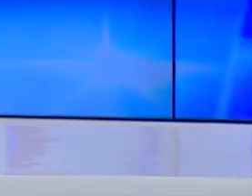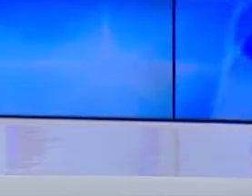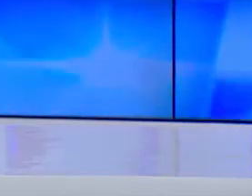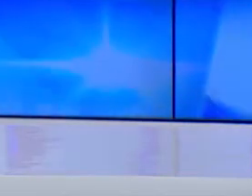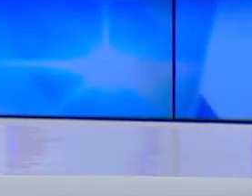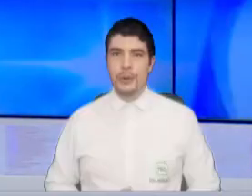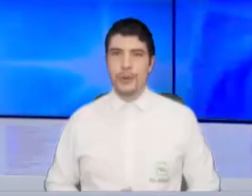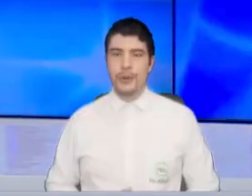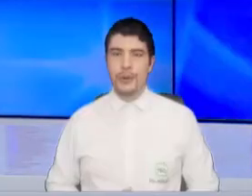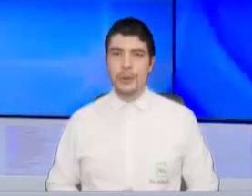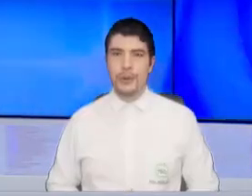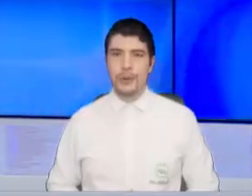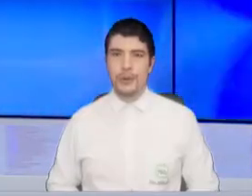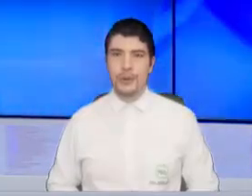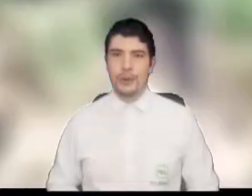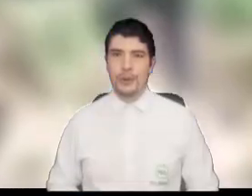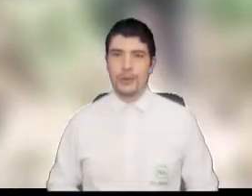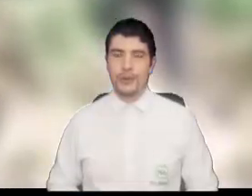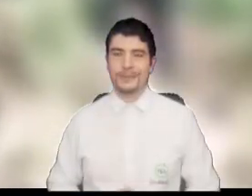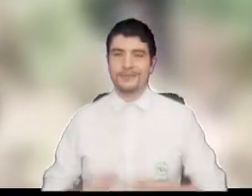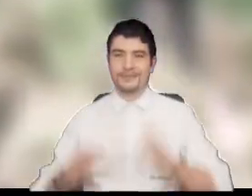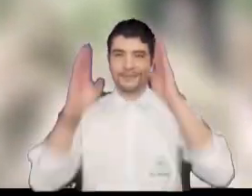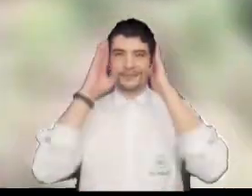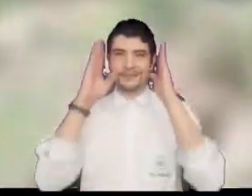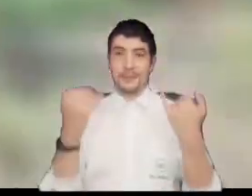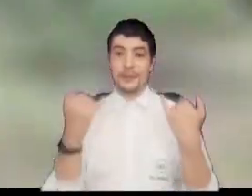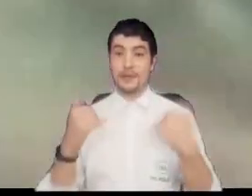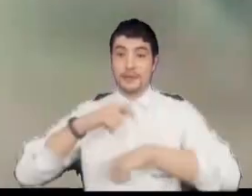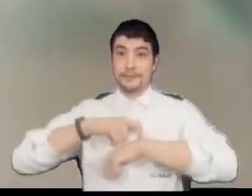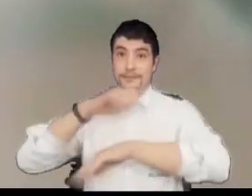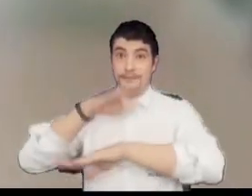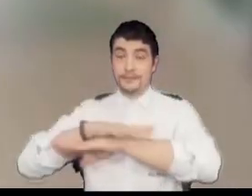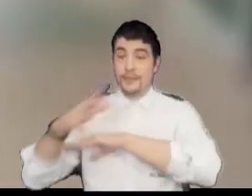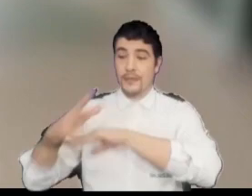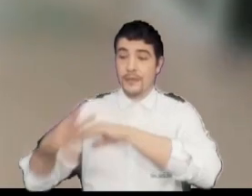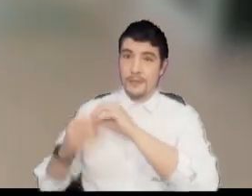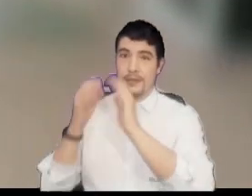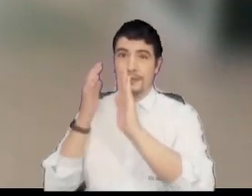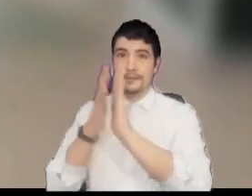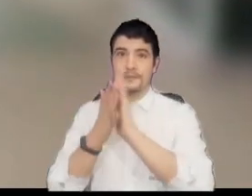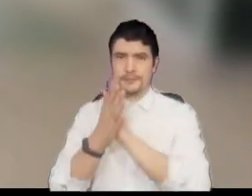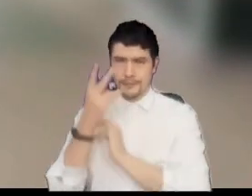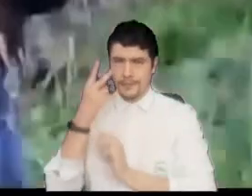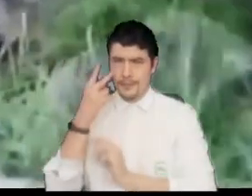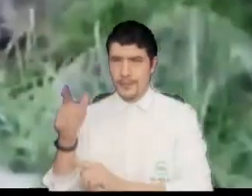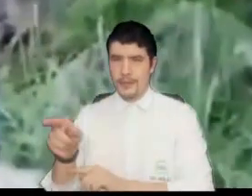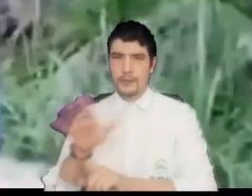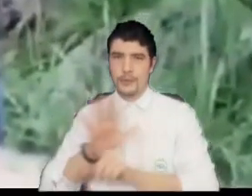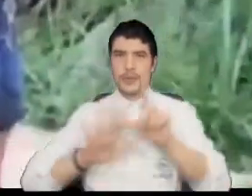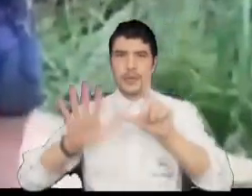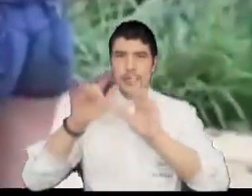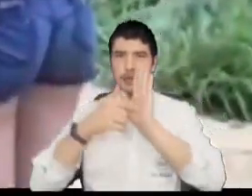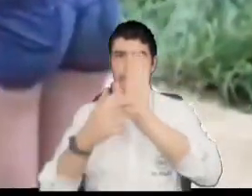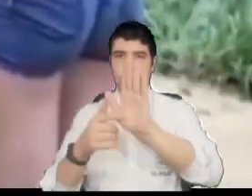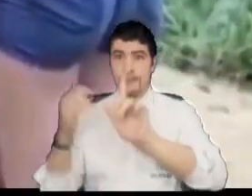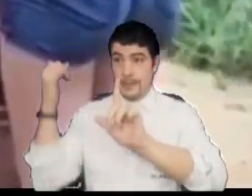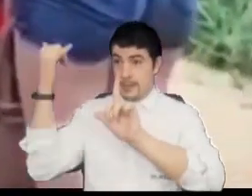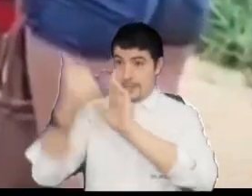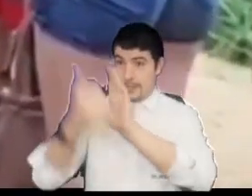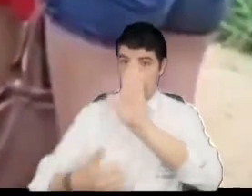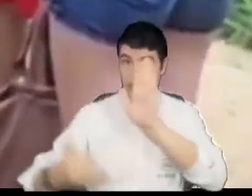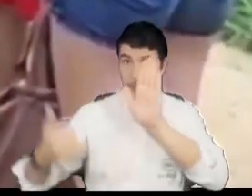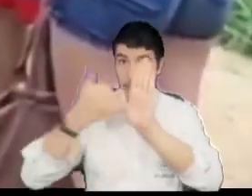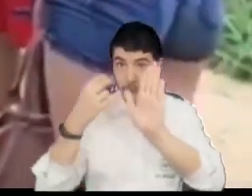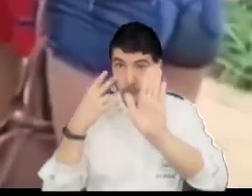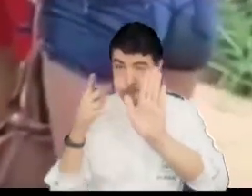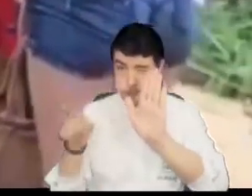Y mucha atención, continuamos a esta hora de la tarde con más noticias. Vean estas imágenes, lo que ustedes aprecian en este momento en pantalla es